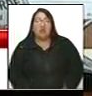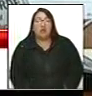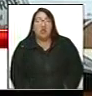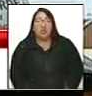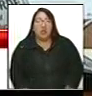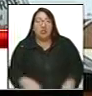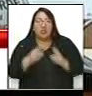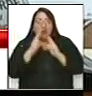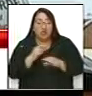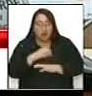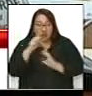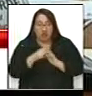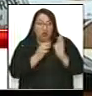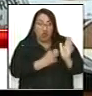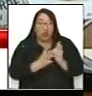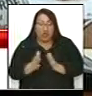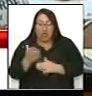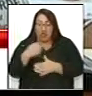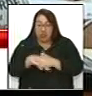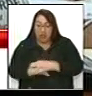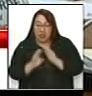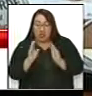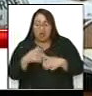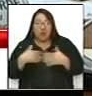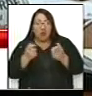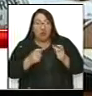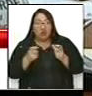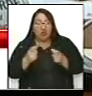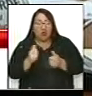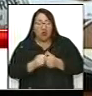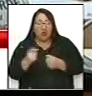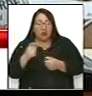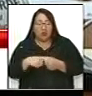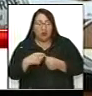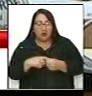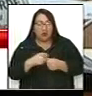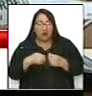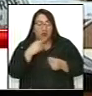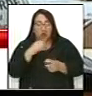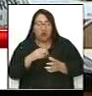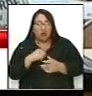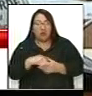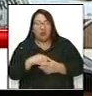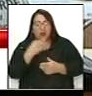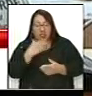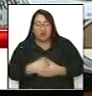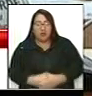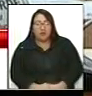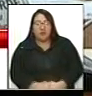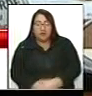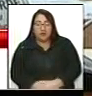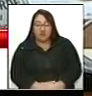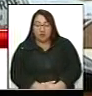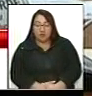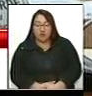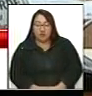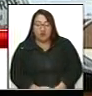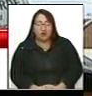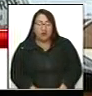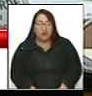de un proyecto de ordenanza que pueda regular la participación de la mujer. Gracias.